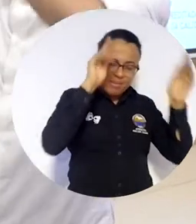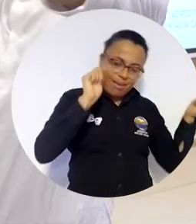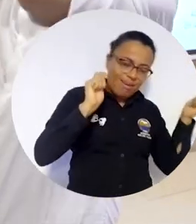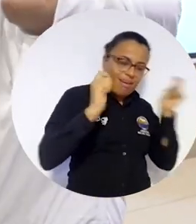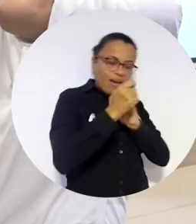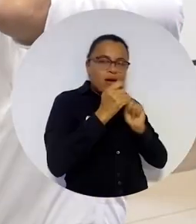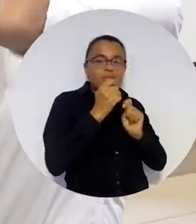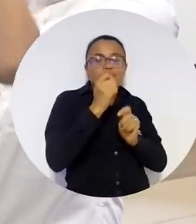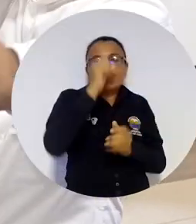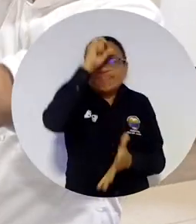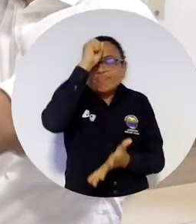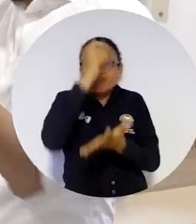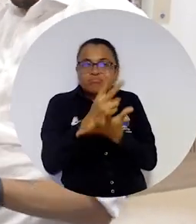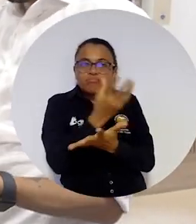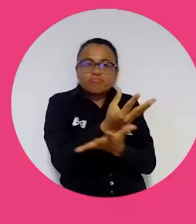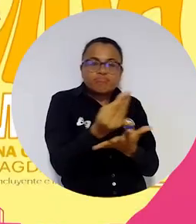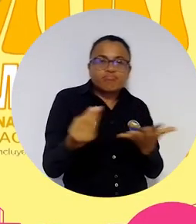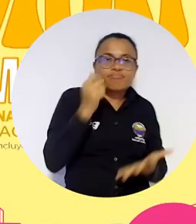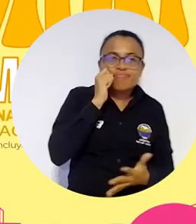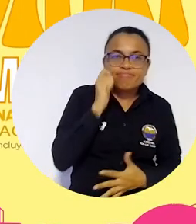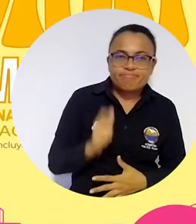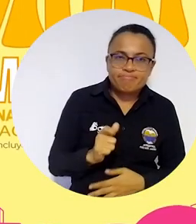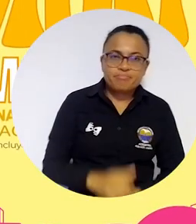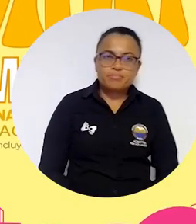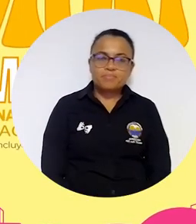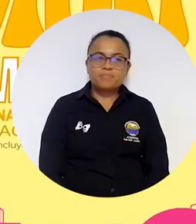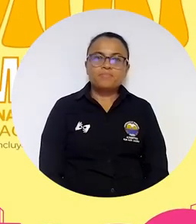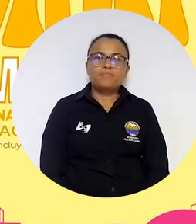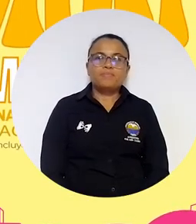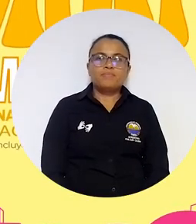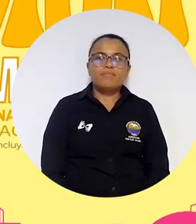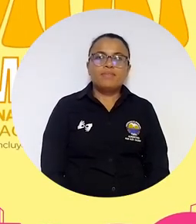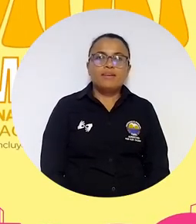de paradigma desde la diversidad humana.